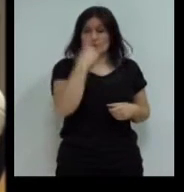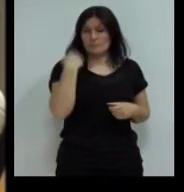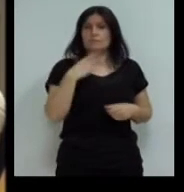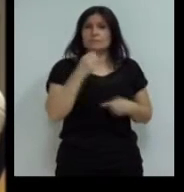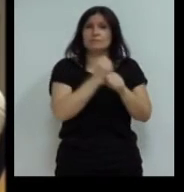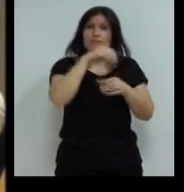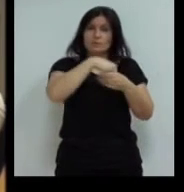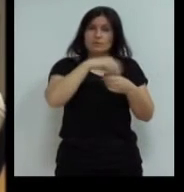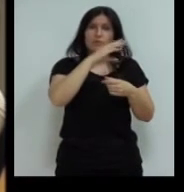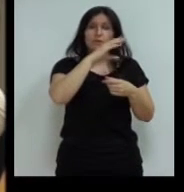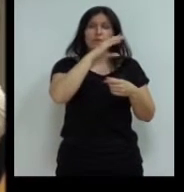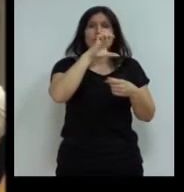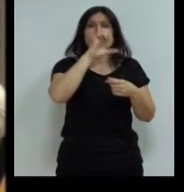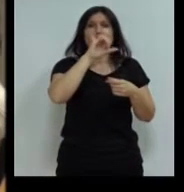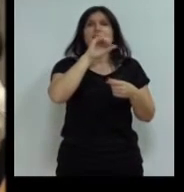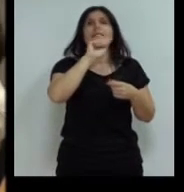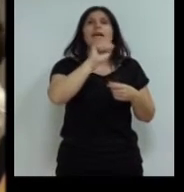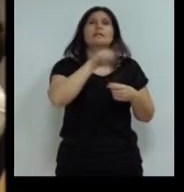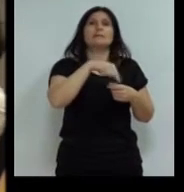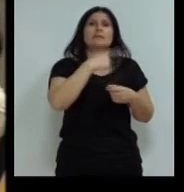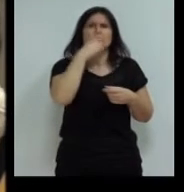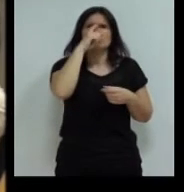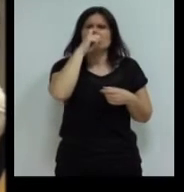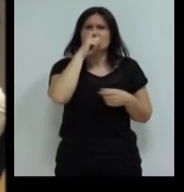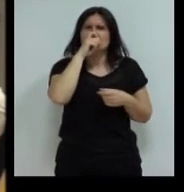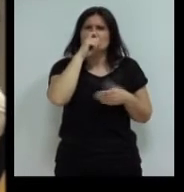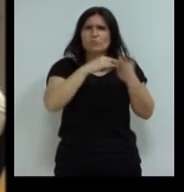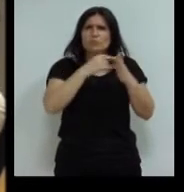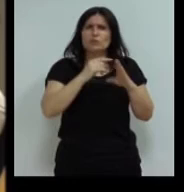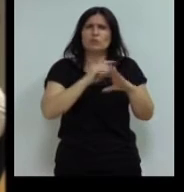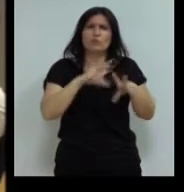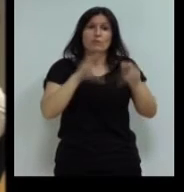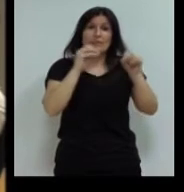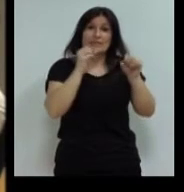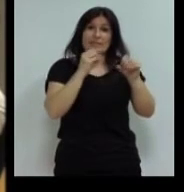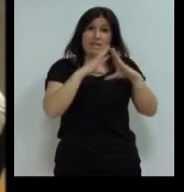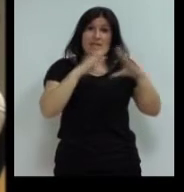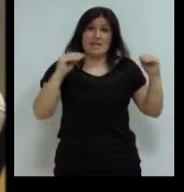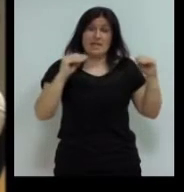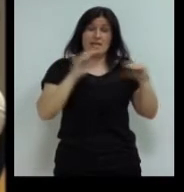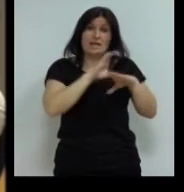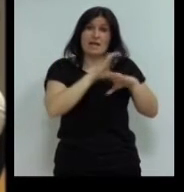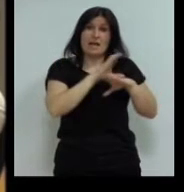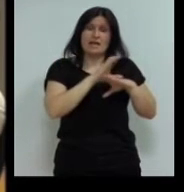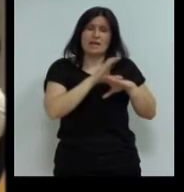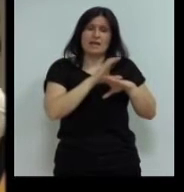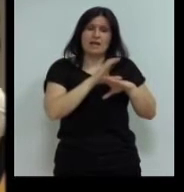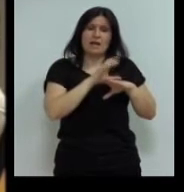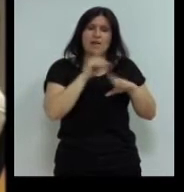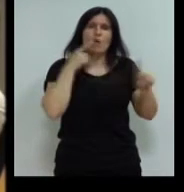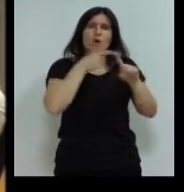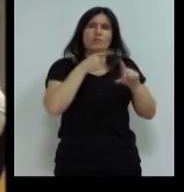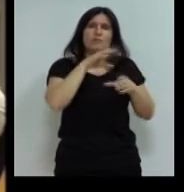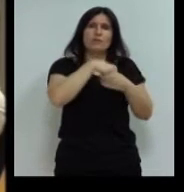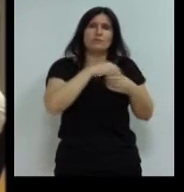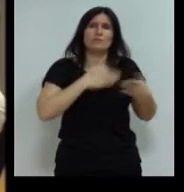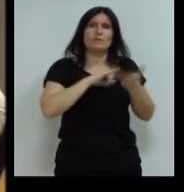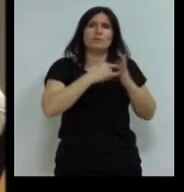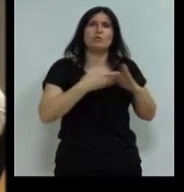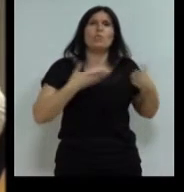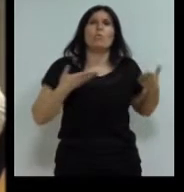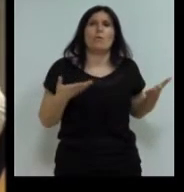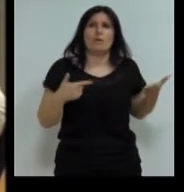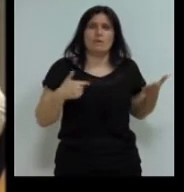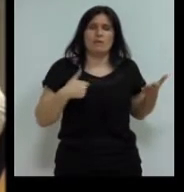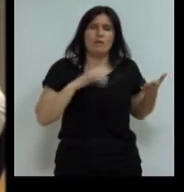y yo me acuerdo de haber dirigido un proyecto fin de carrera cuyo objetivo era un poco ese, es decir, tenemos